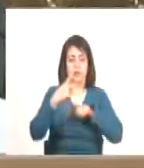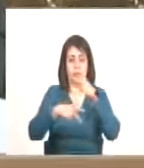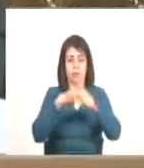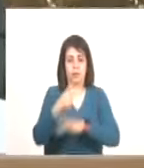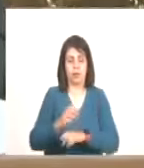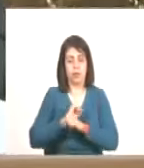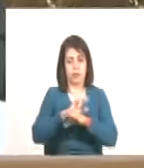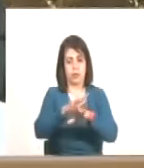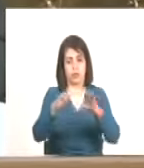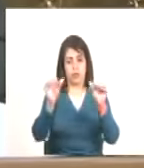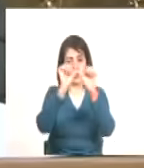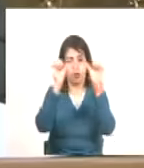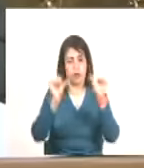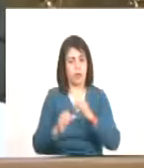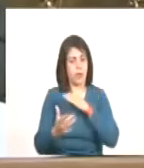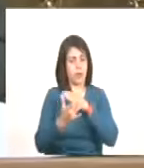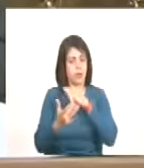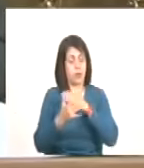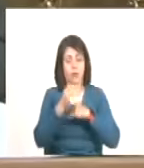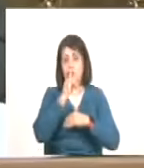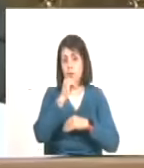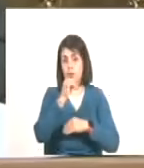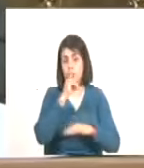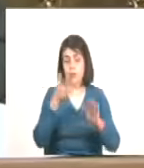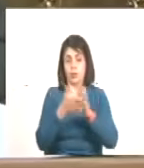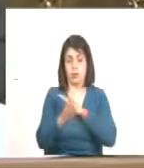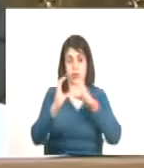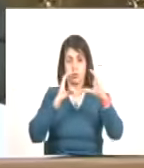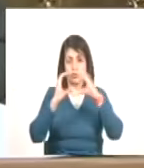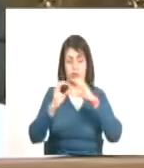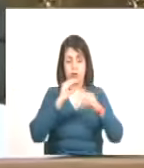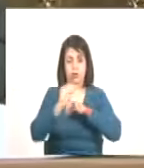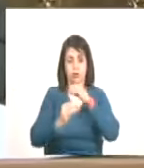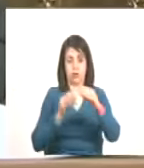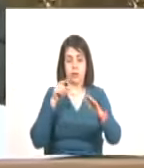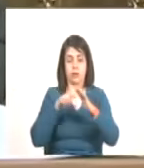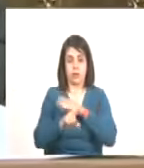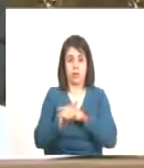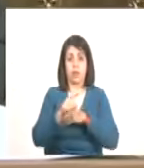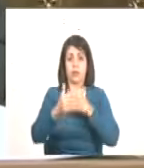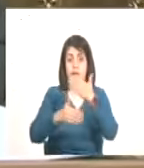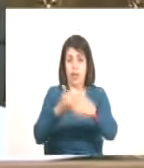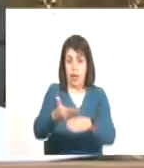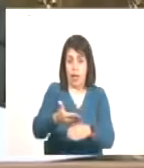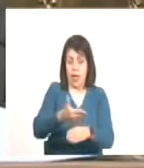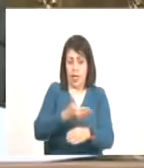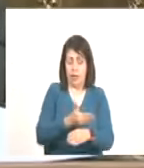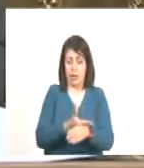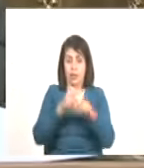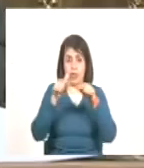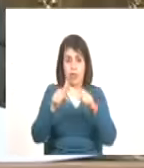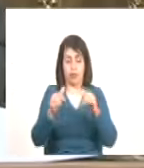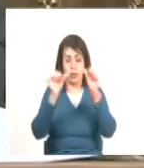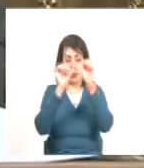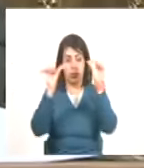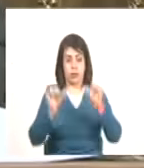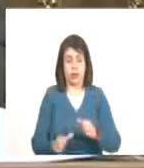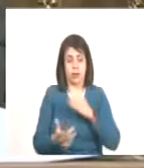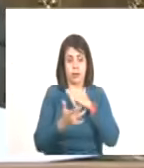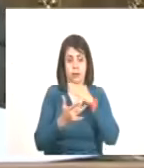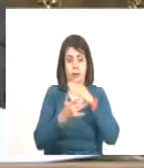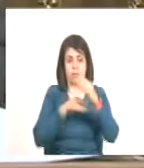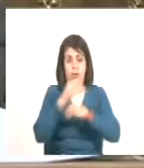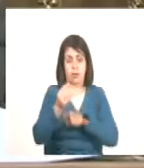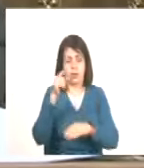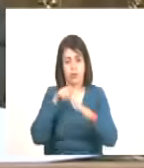y la distribución de sistemas y tecnologías de la información y las comunicaciones accesibles en una etapa temprana, a fin de que estos sistemas y tecnologías